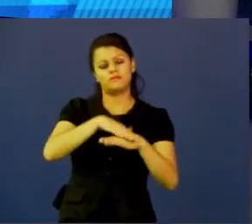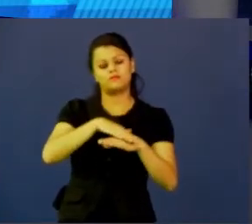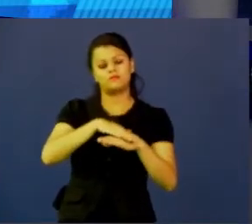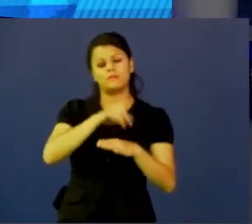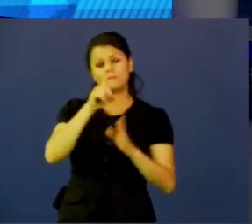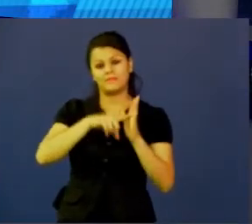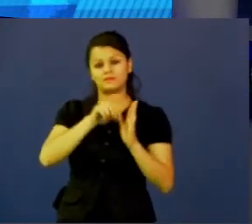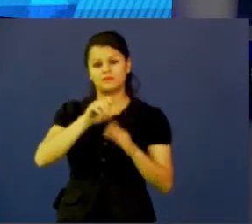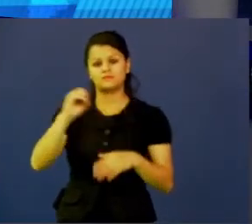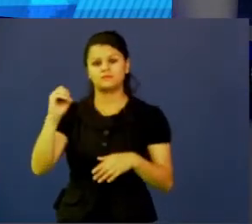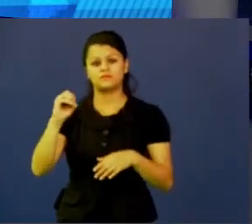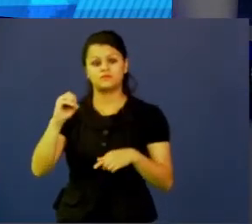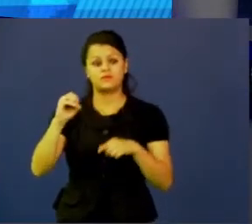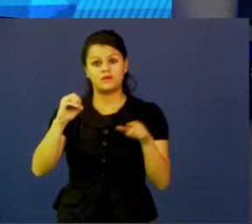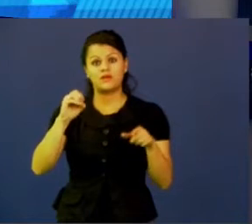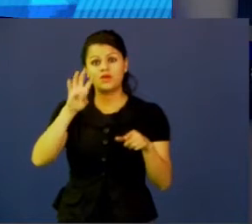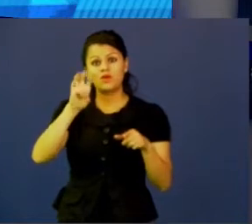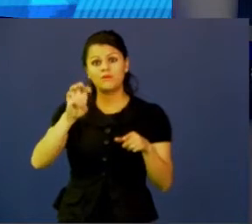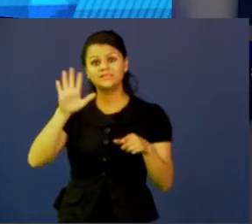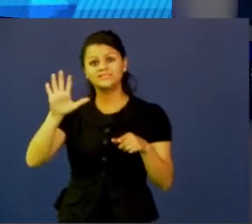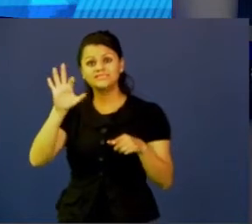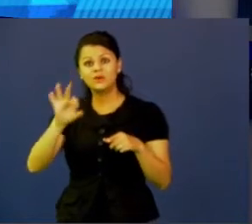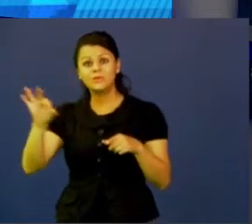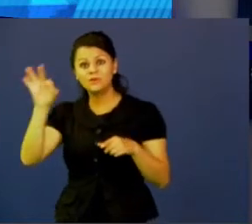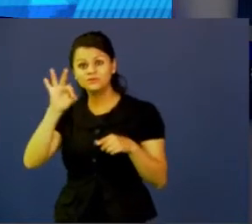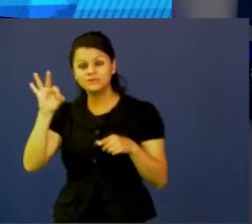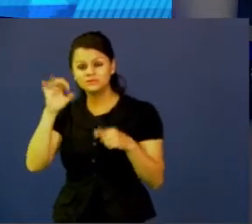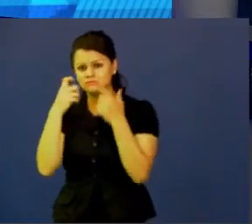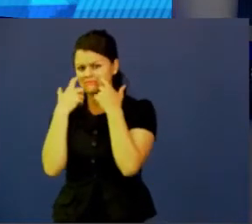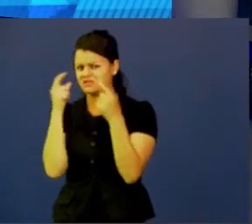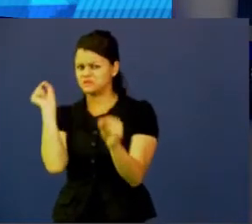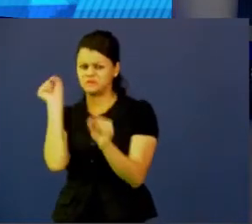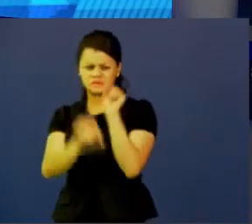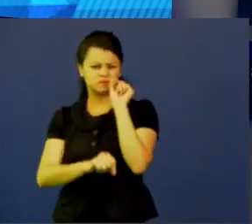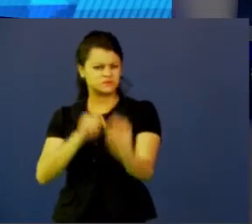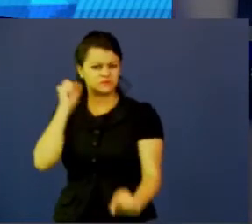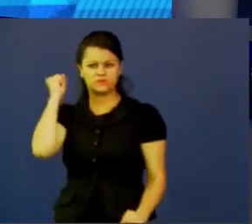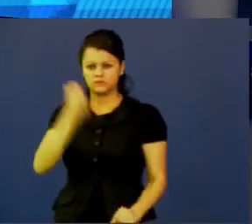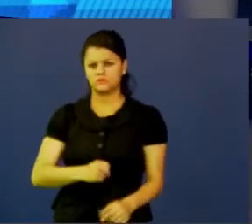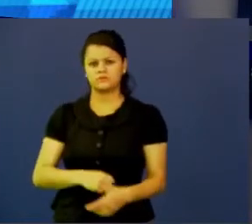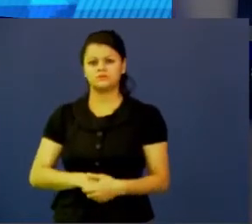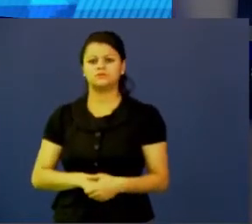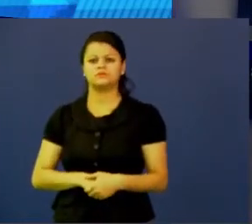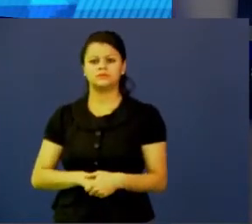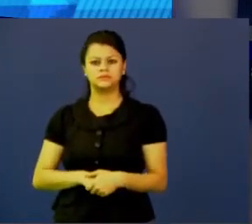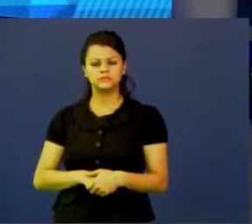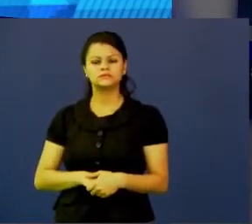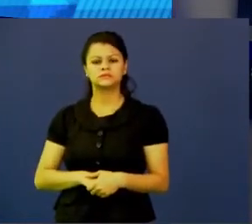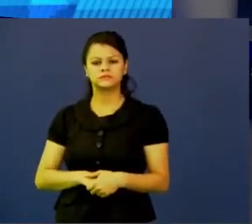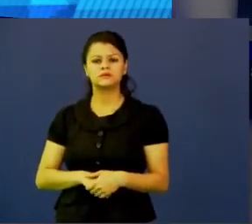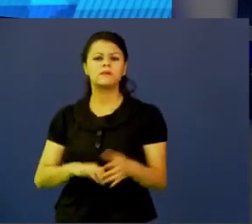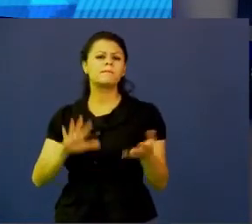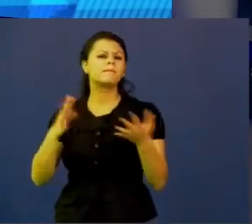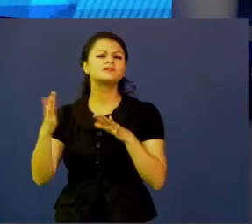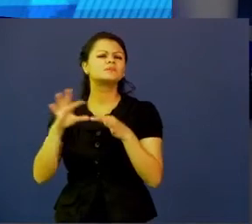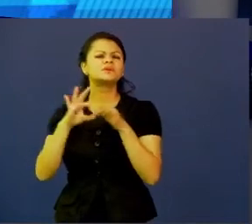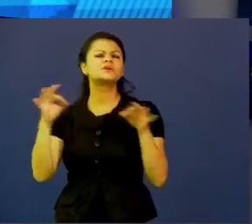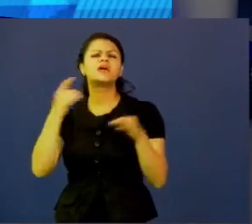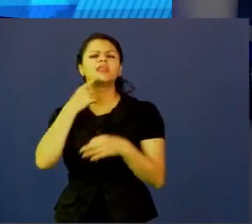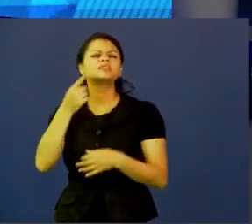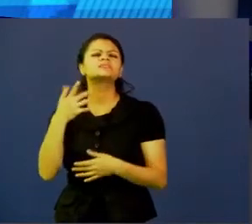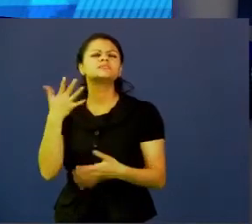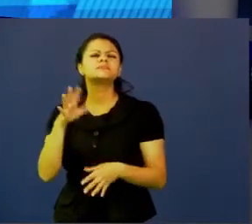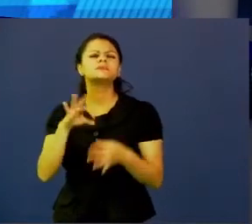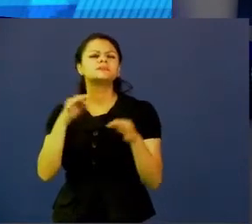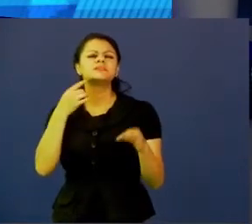del 95% eran inmensamente hostiles. Esto eran más o menos lo que decían esos mensajes.